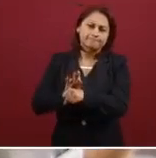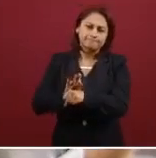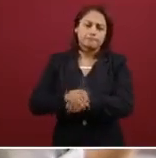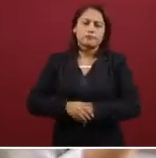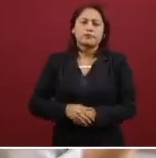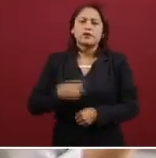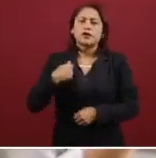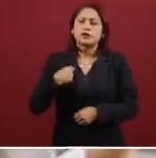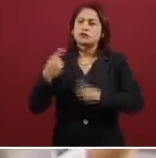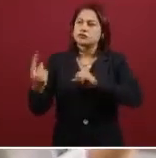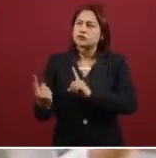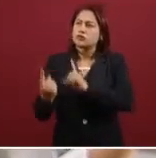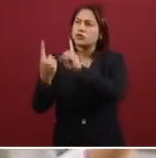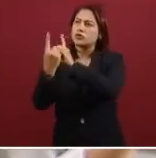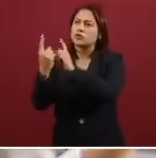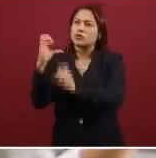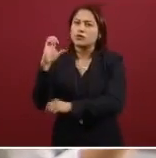con